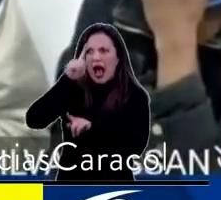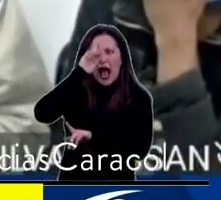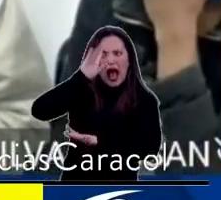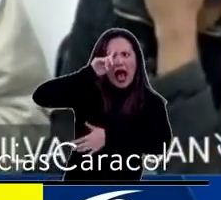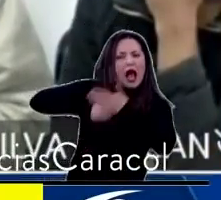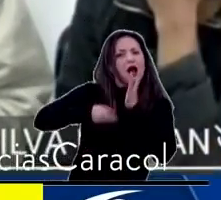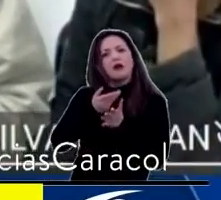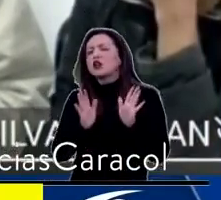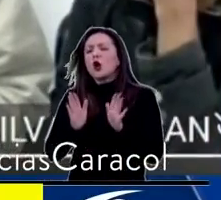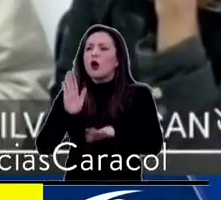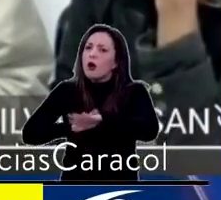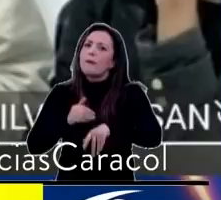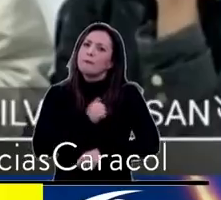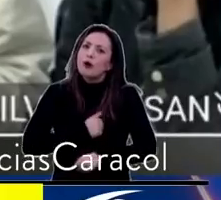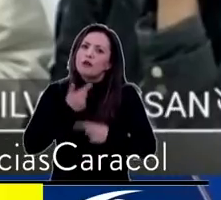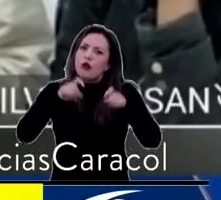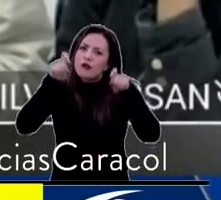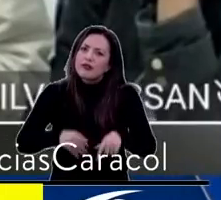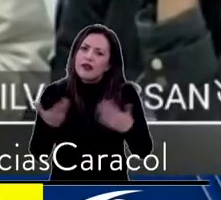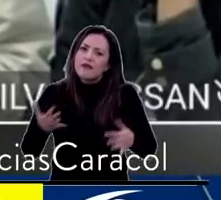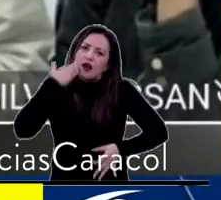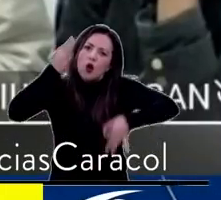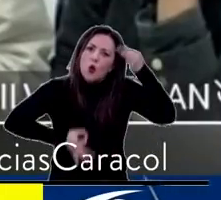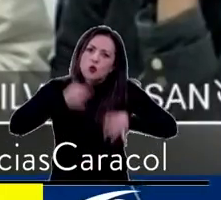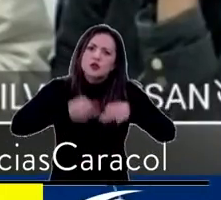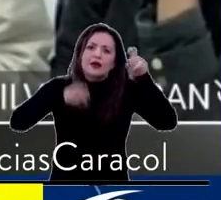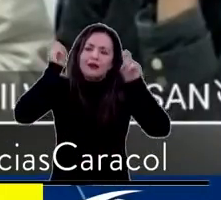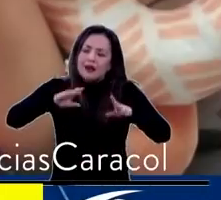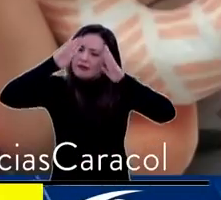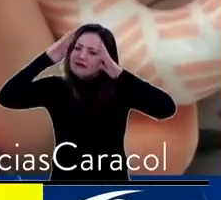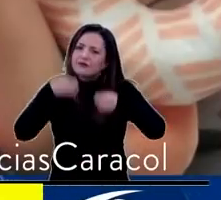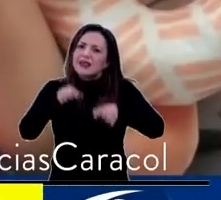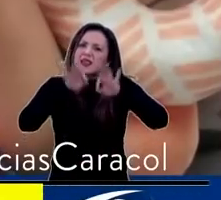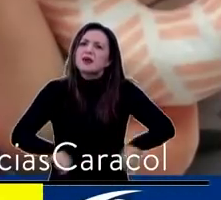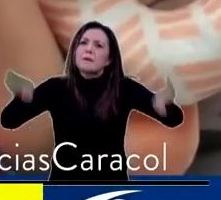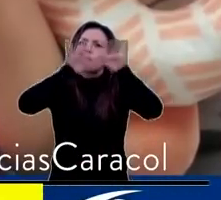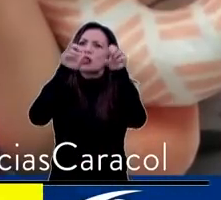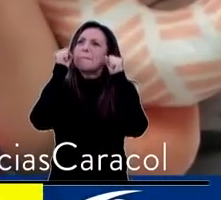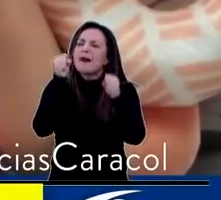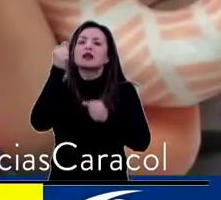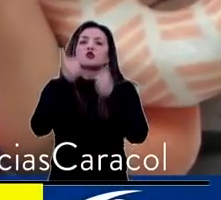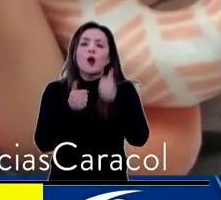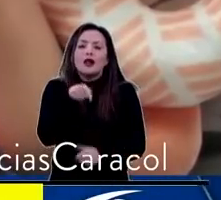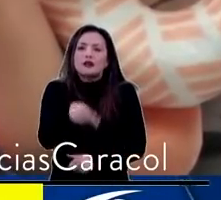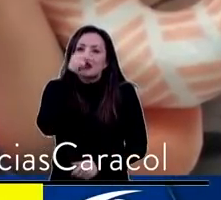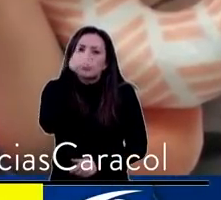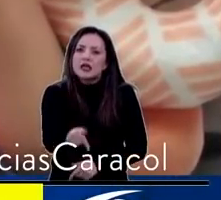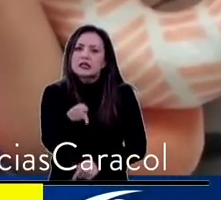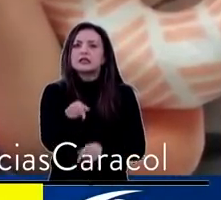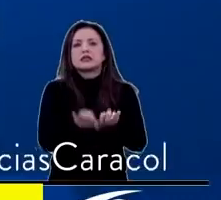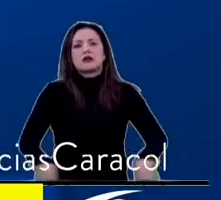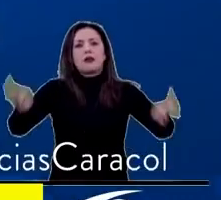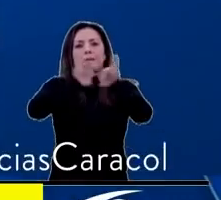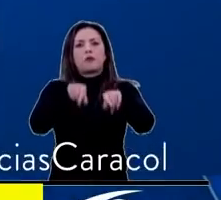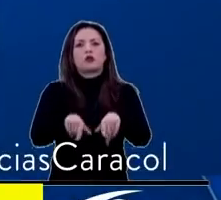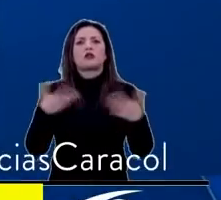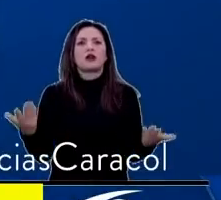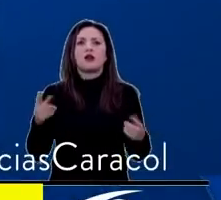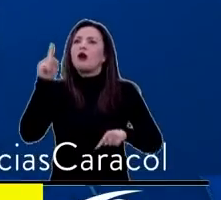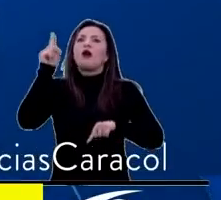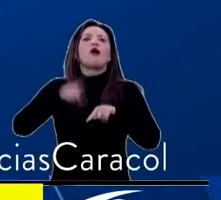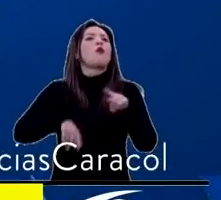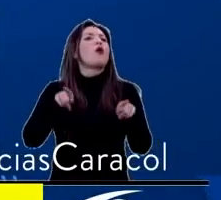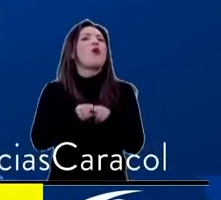favor se tiene que hacer justicia y que por favor se concentren en lo que realmente importa, que es Sara Sofía. O sea, esto no puede quedar